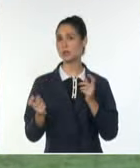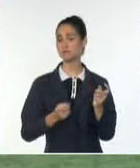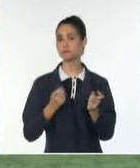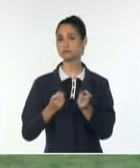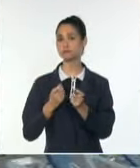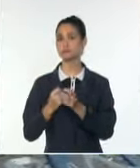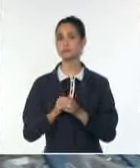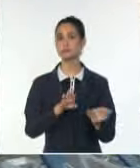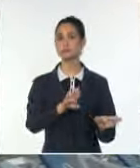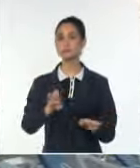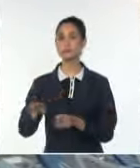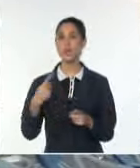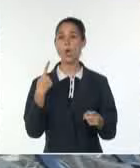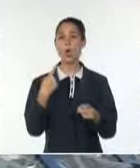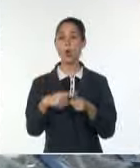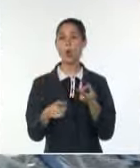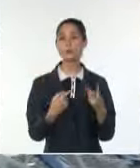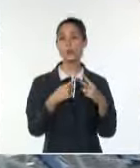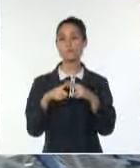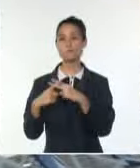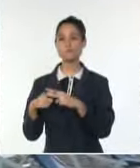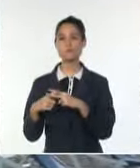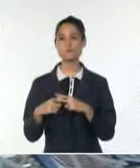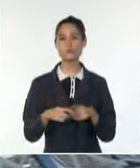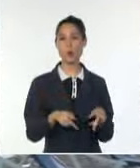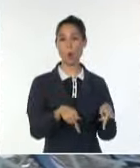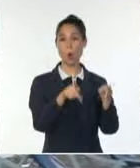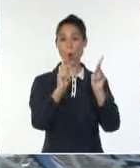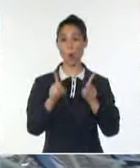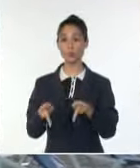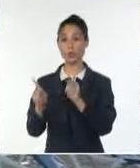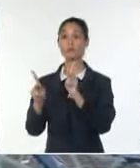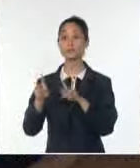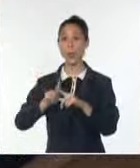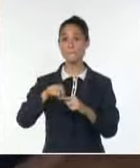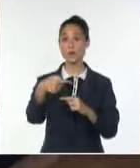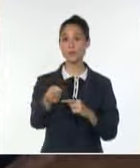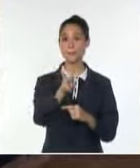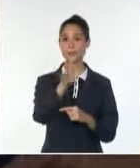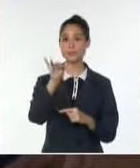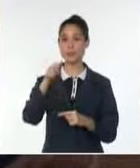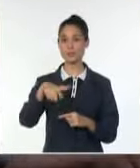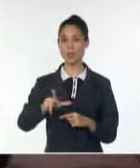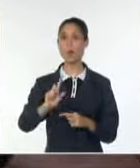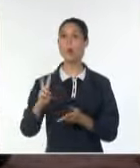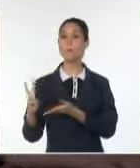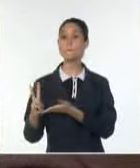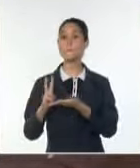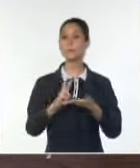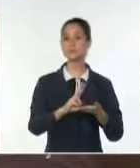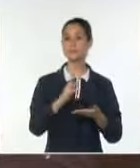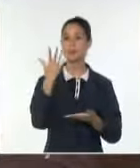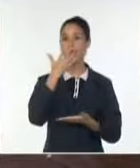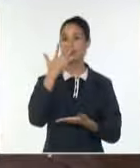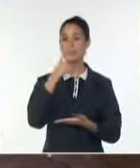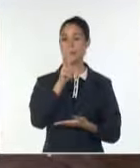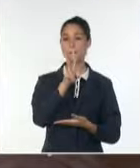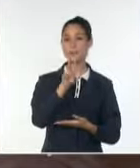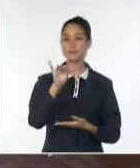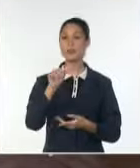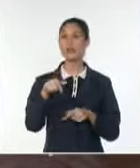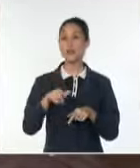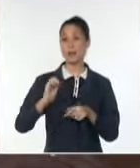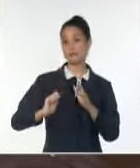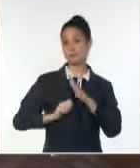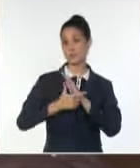recuperan de su deterioro en la tierra delo el 26 de julio visitada por el jefe de estado y el Premier cubano fue el hotel sasa